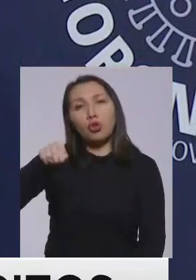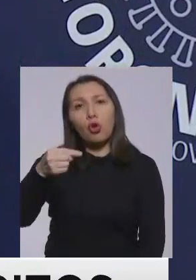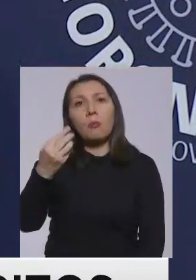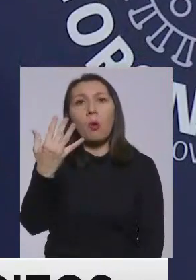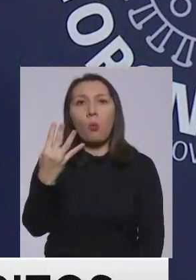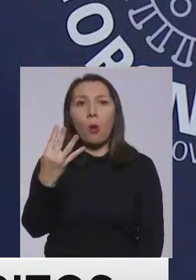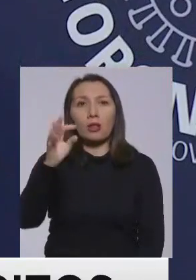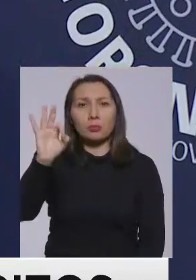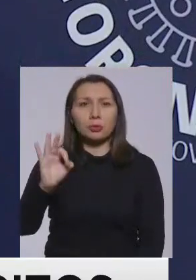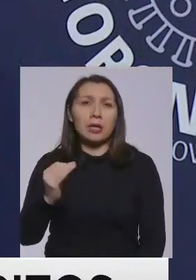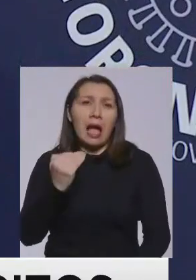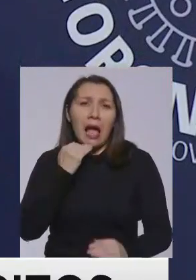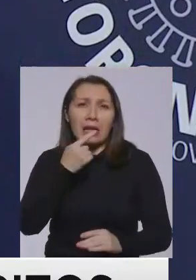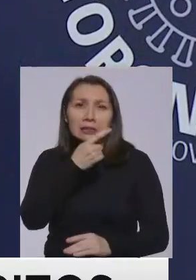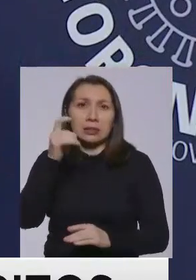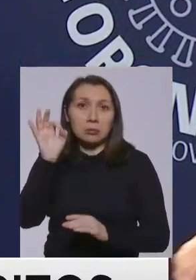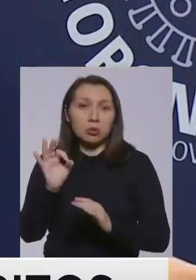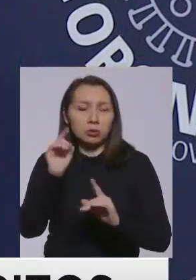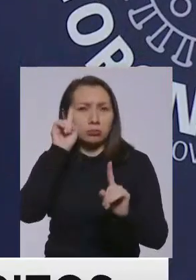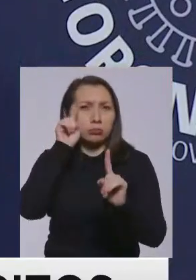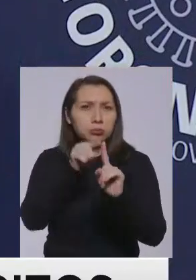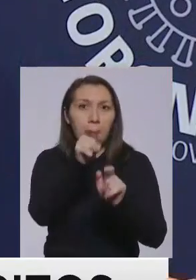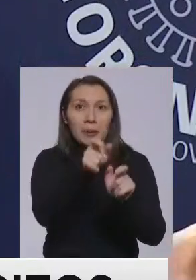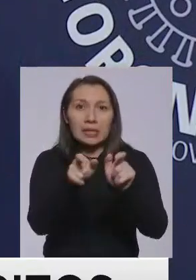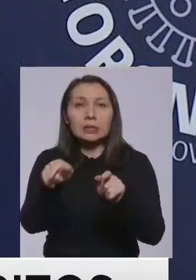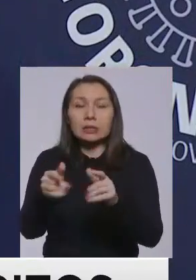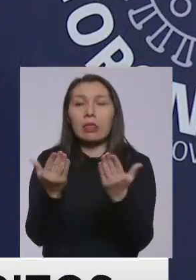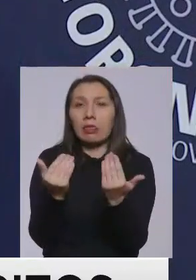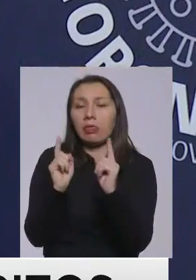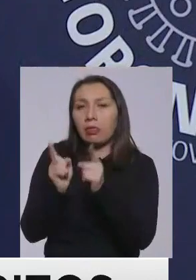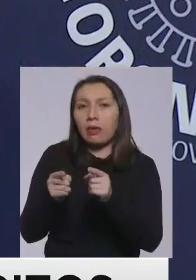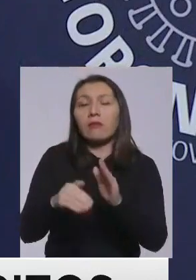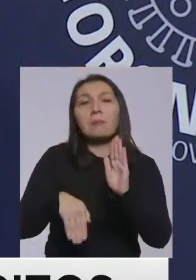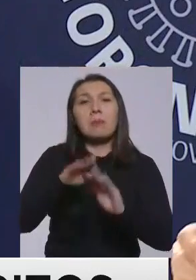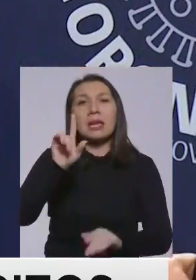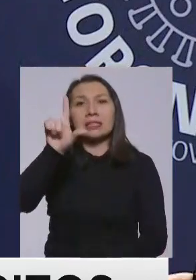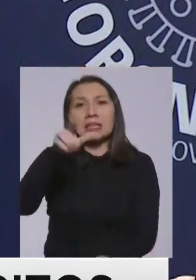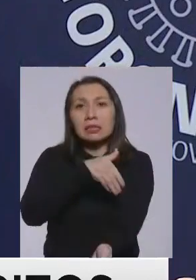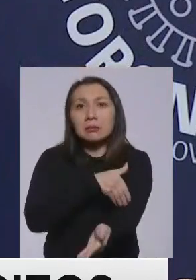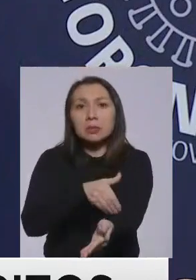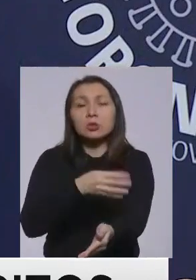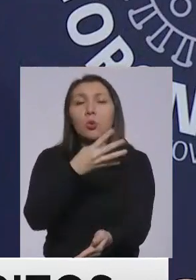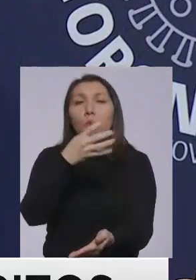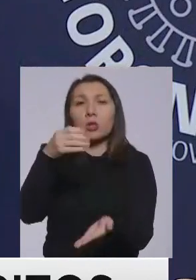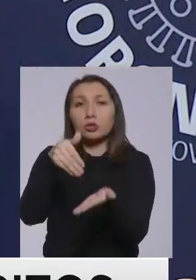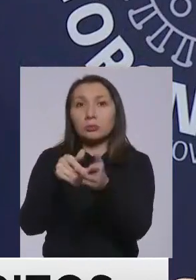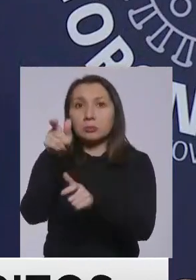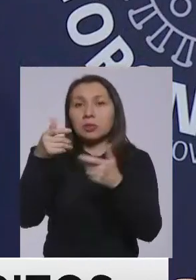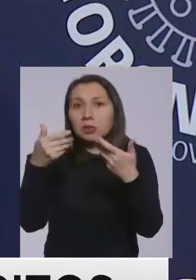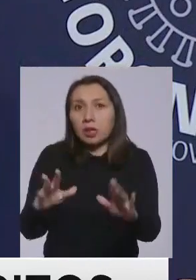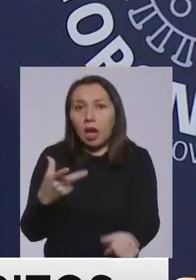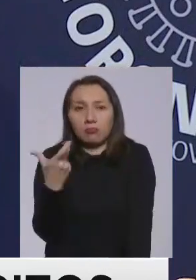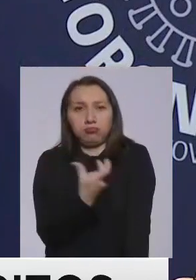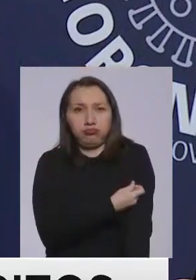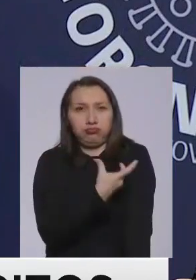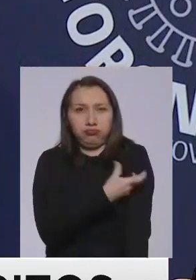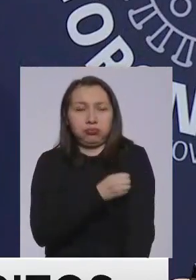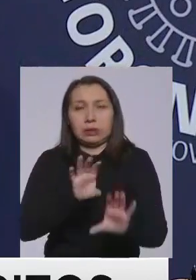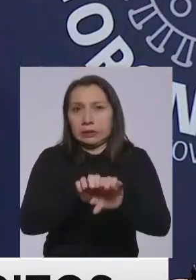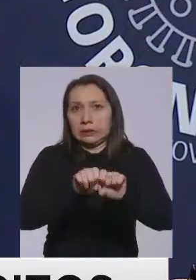por ciento de la población objetivo se han vacunado más de siete millones 400.000 personas